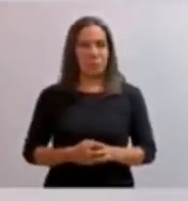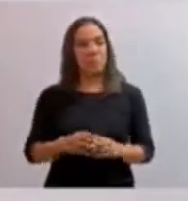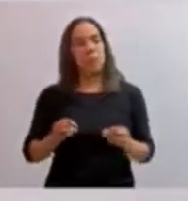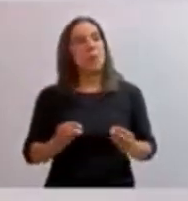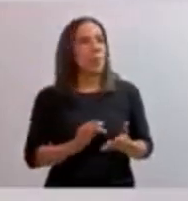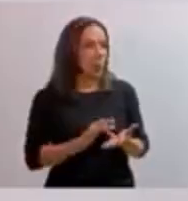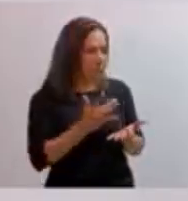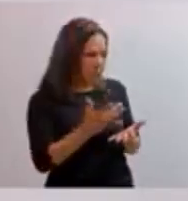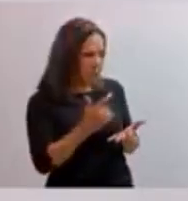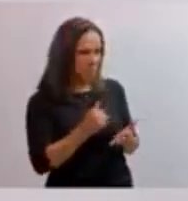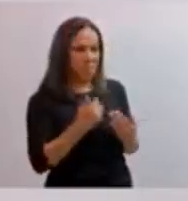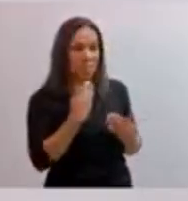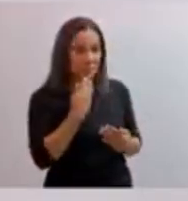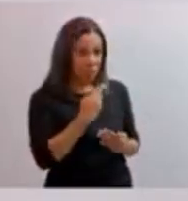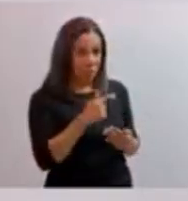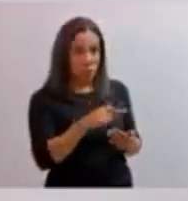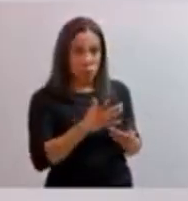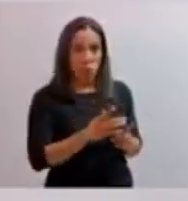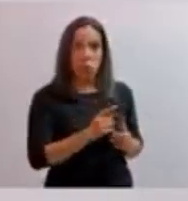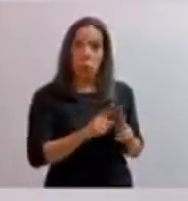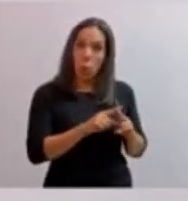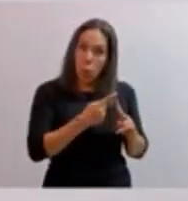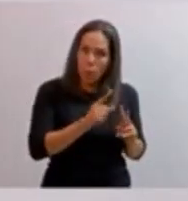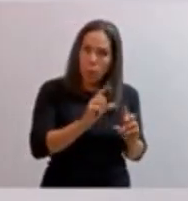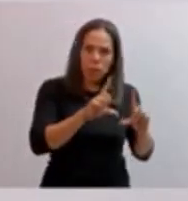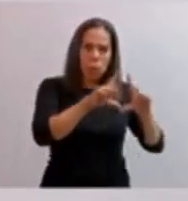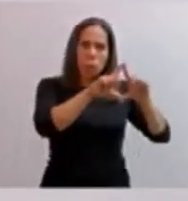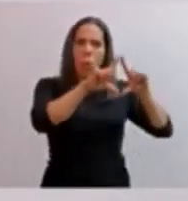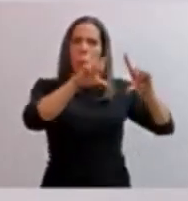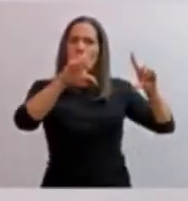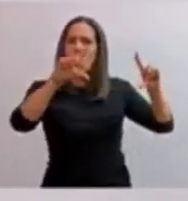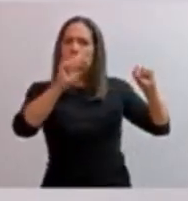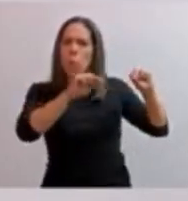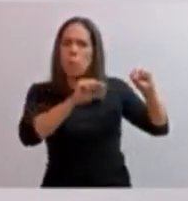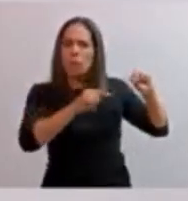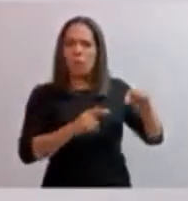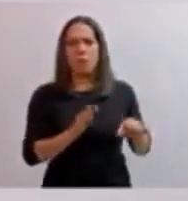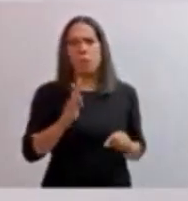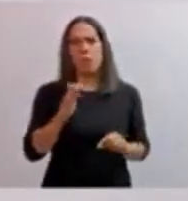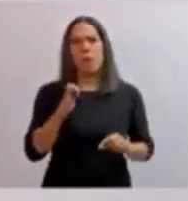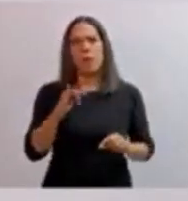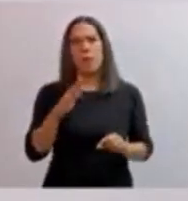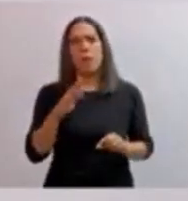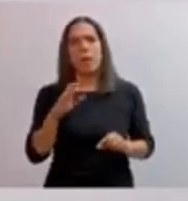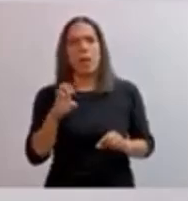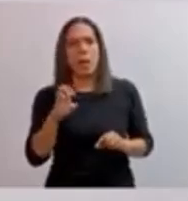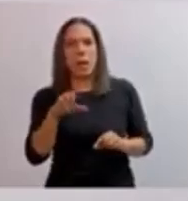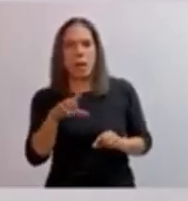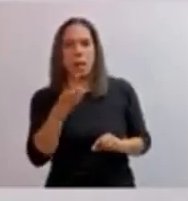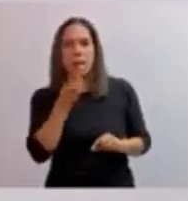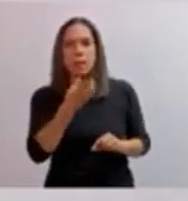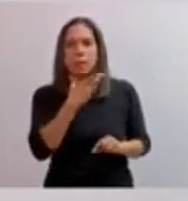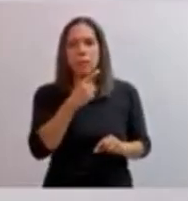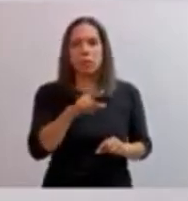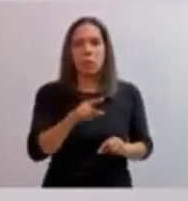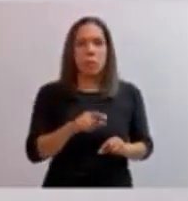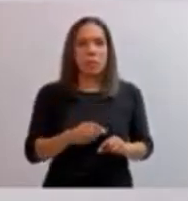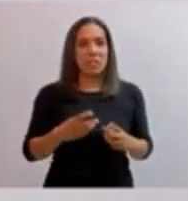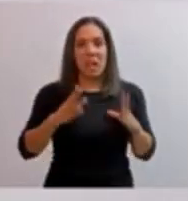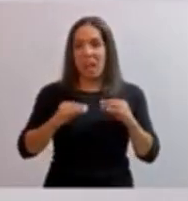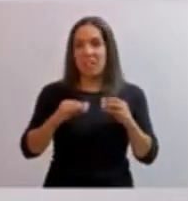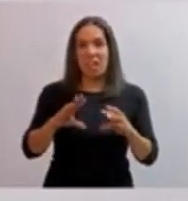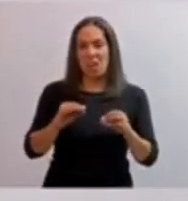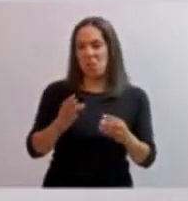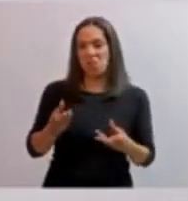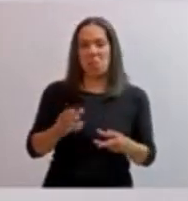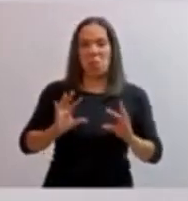yo partiré con una pequeña frase de Freire, donde nos dice que enseñar no es transferir